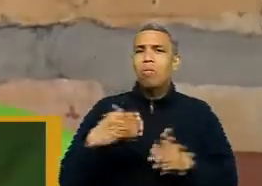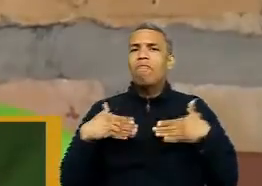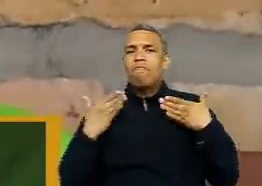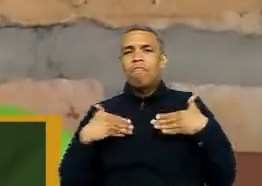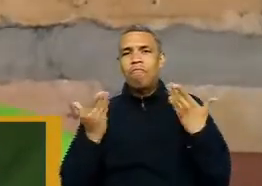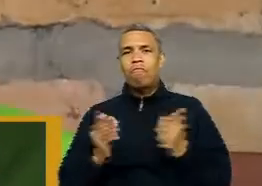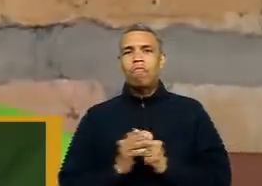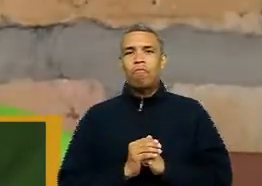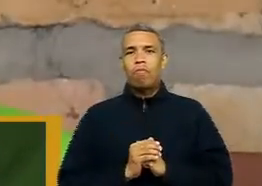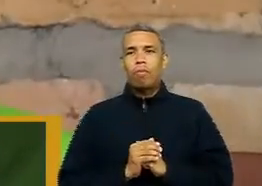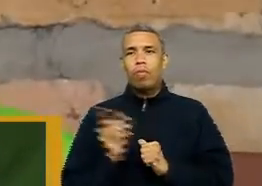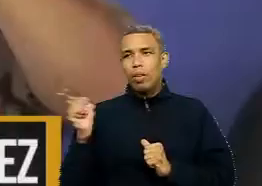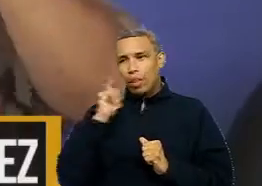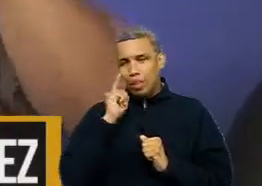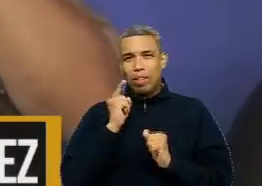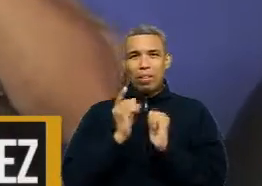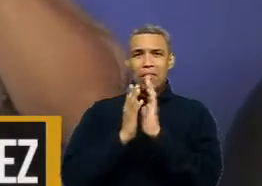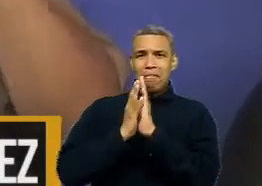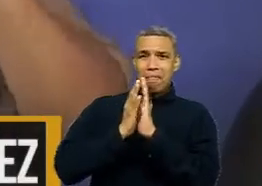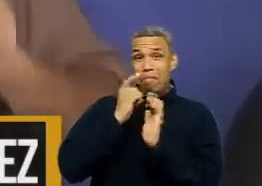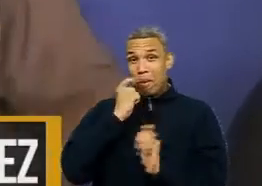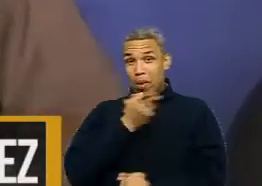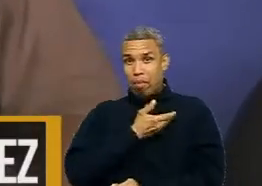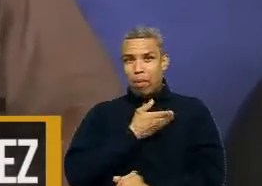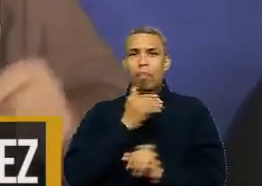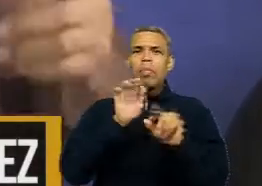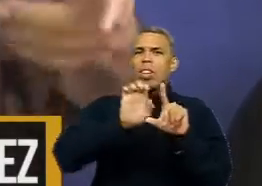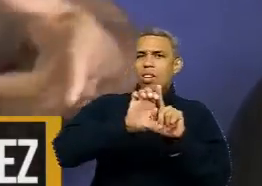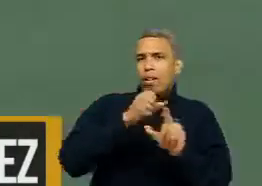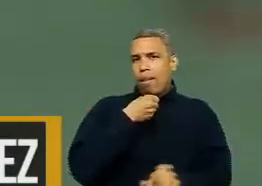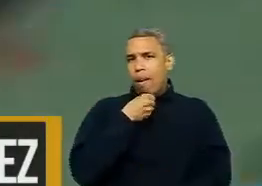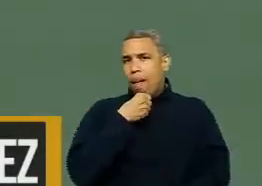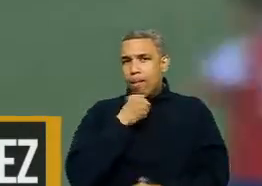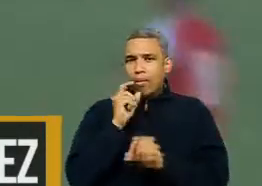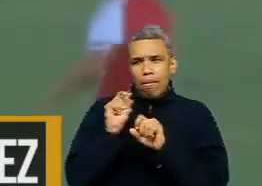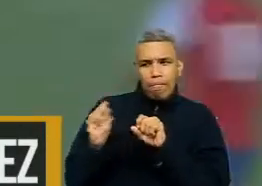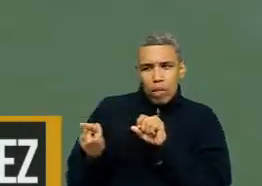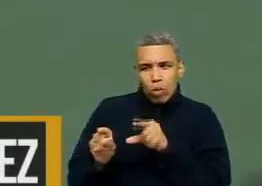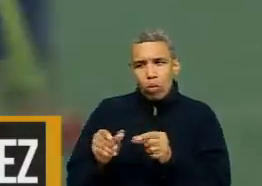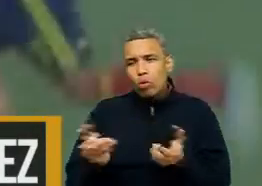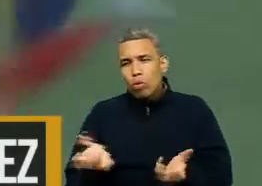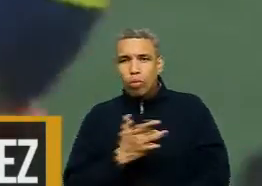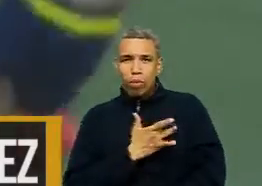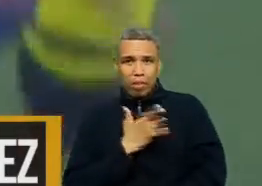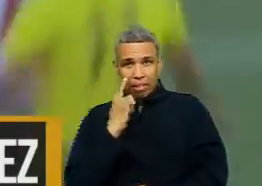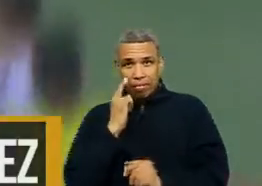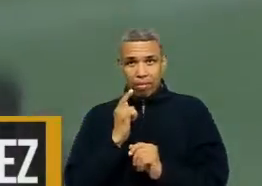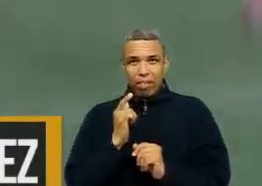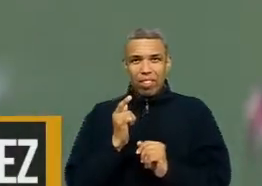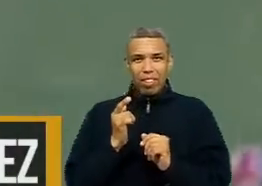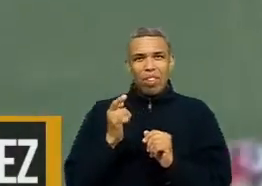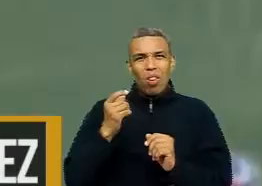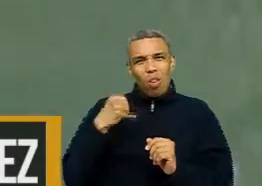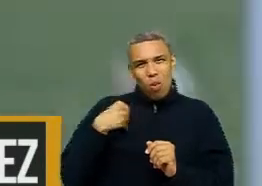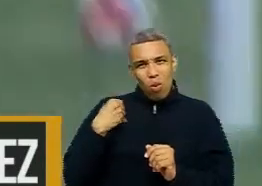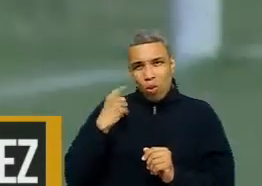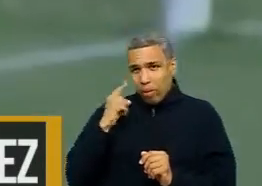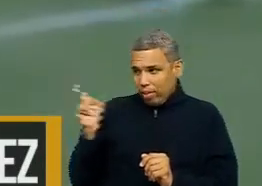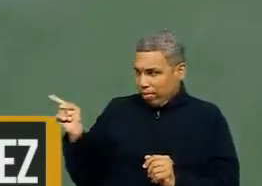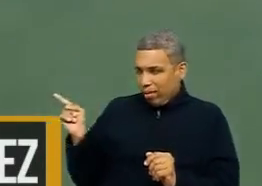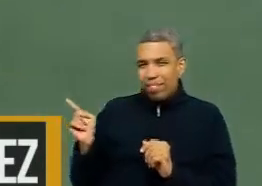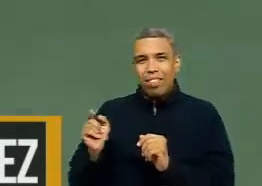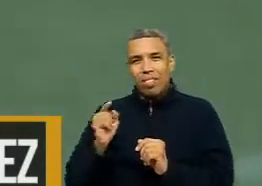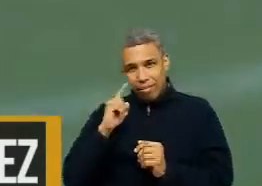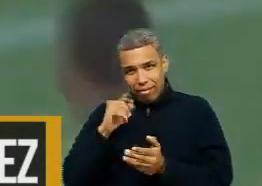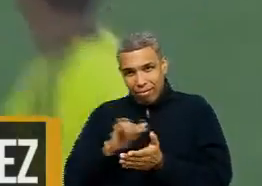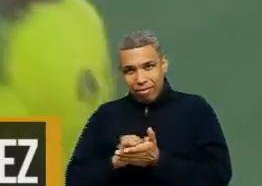barranqueño Michael Knight, Selección Colombia Sub-20, en el barrio Minas del Paraíso, donde orgullosos hablaron de la nueva figura del balompié colombiano y de su familia, por